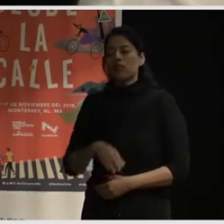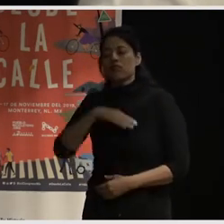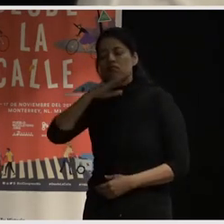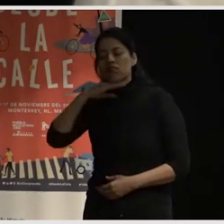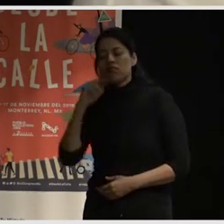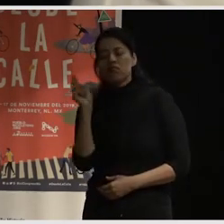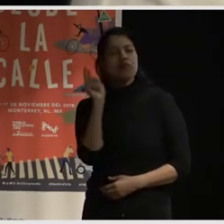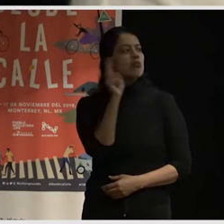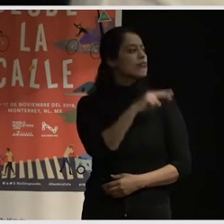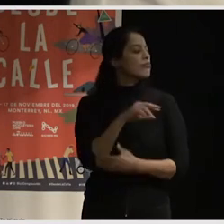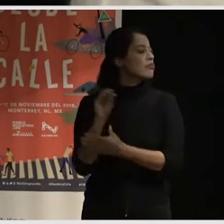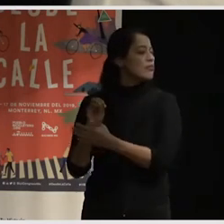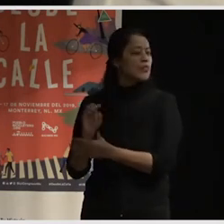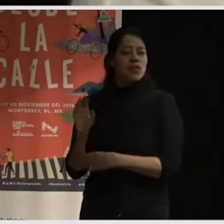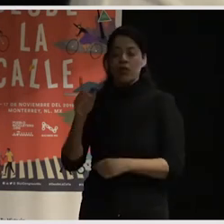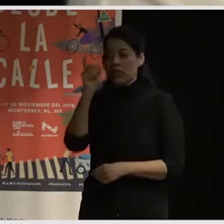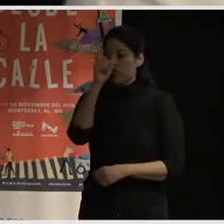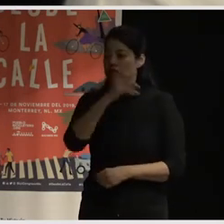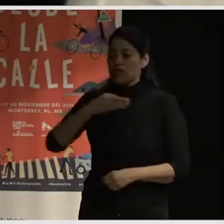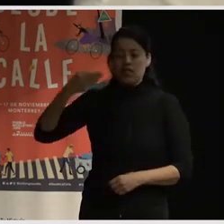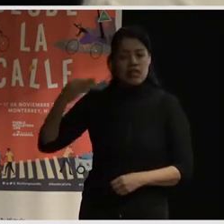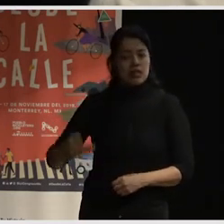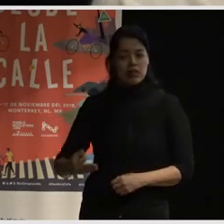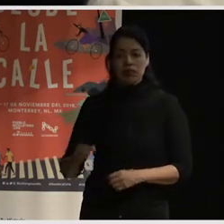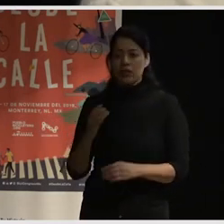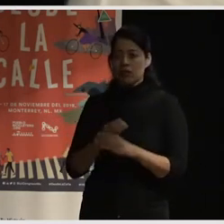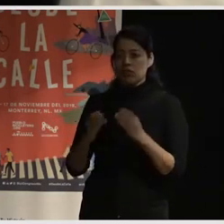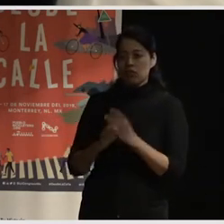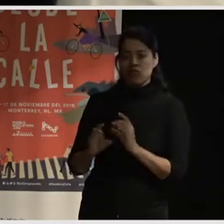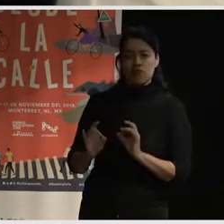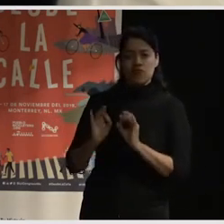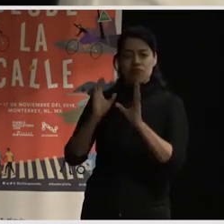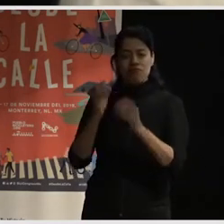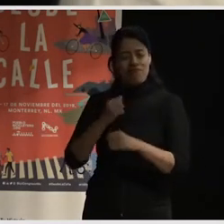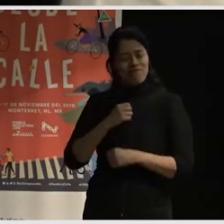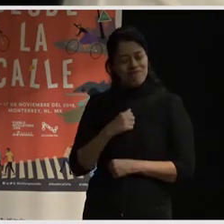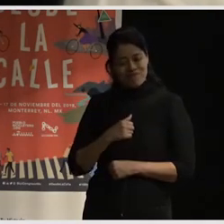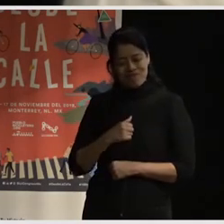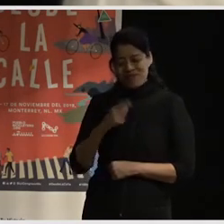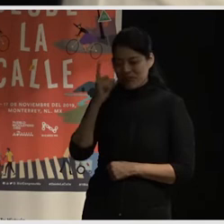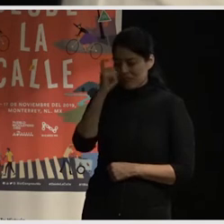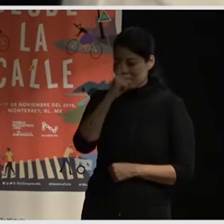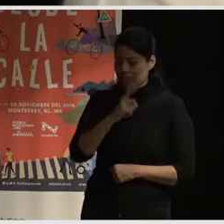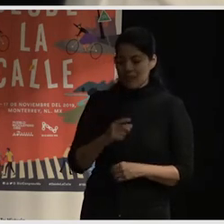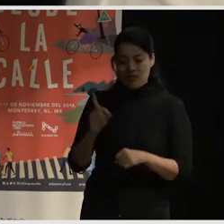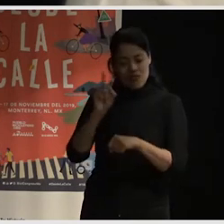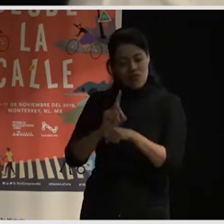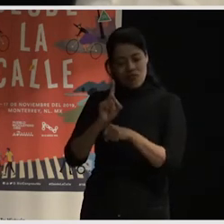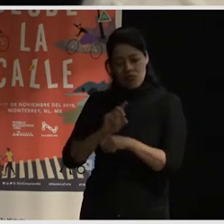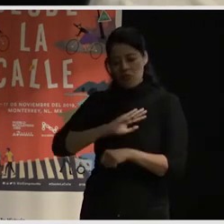porque es difícil el aceptar un hecho tan cruel como el que día a día se mueren